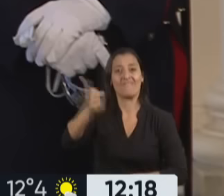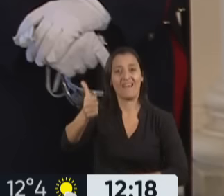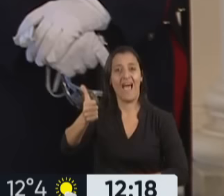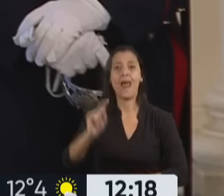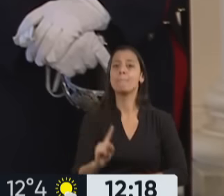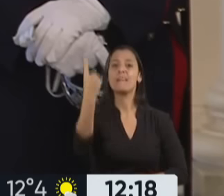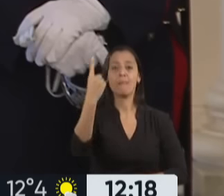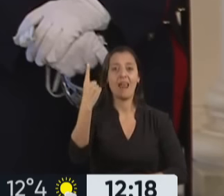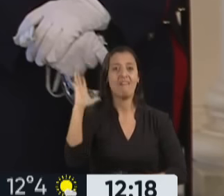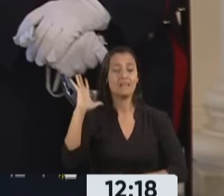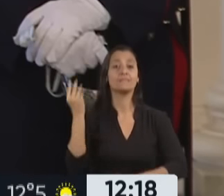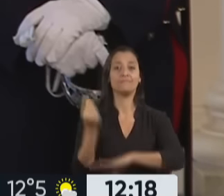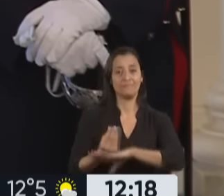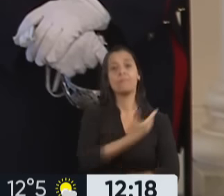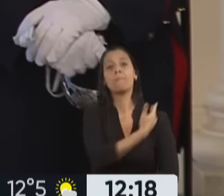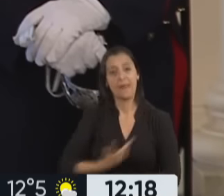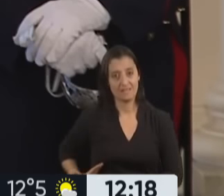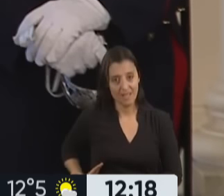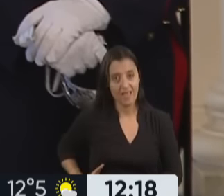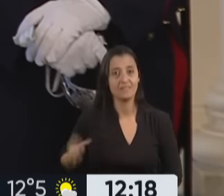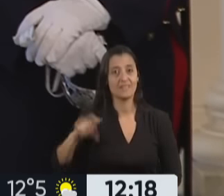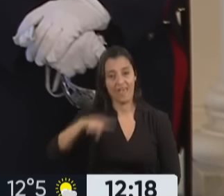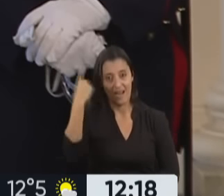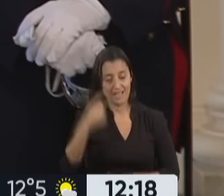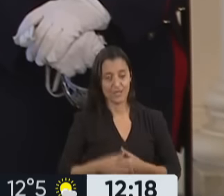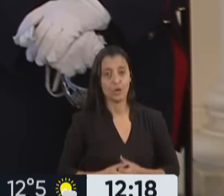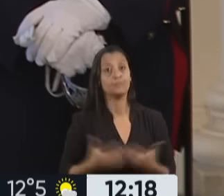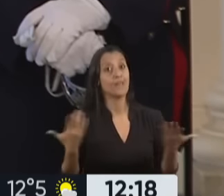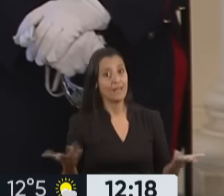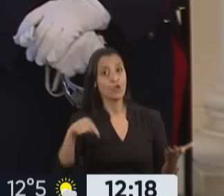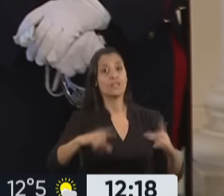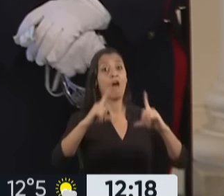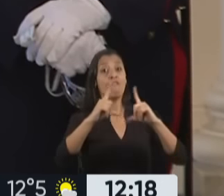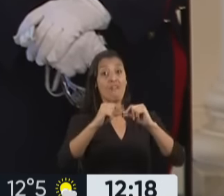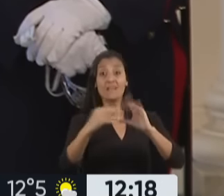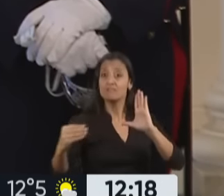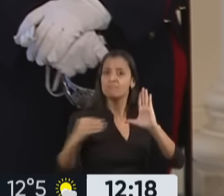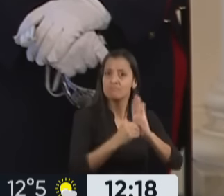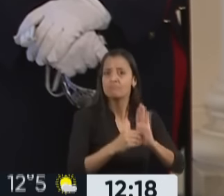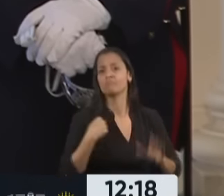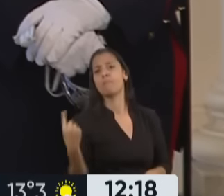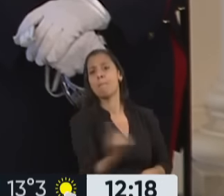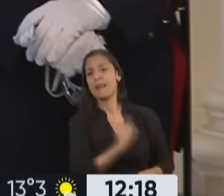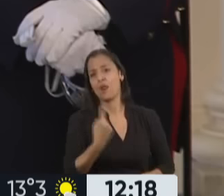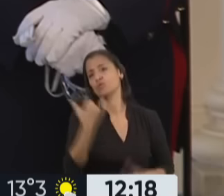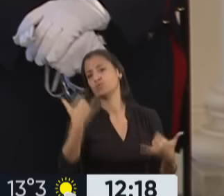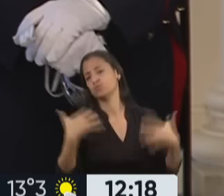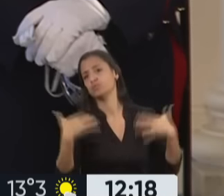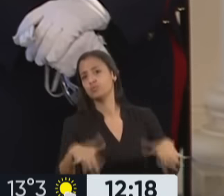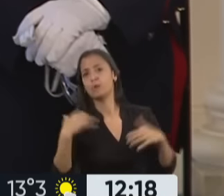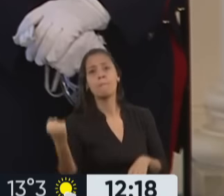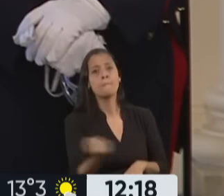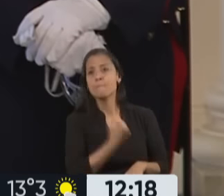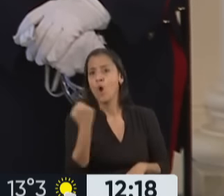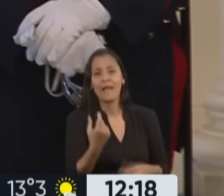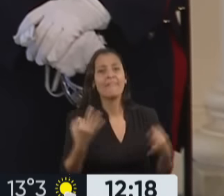por primera vez la presidencia de la Nación. Así que es una fecha que para nosotros tiene un significado especial,